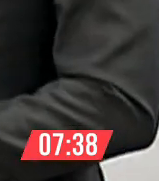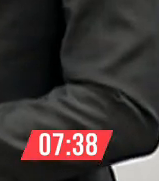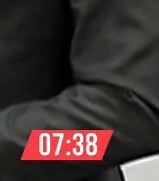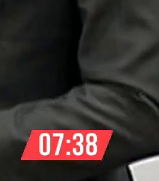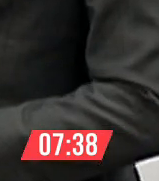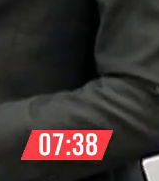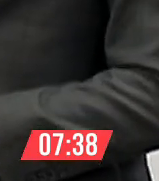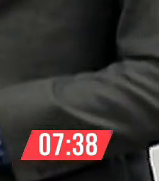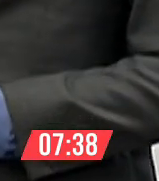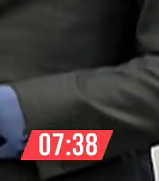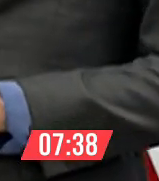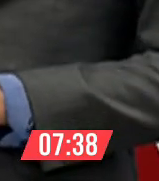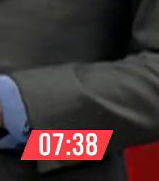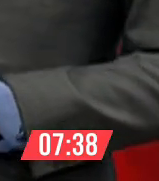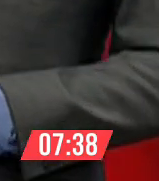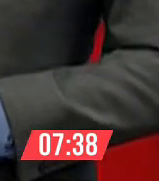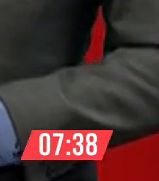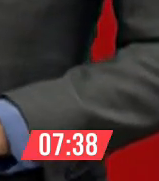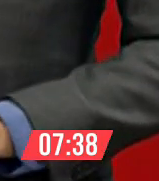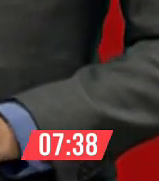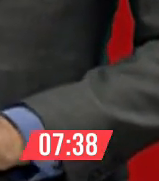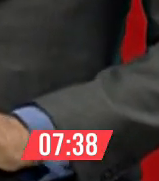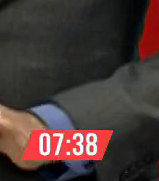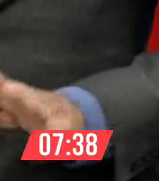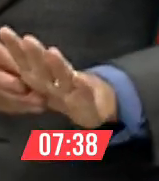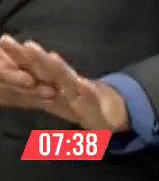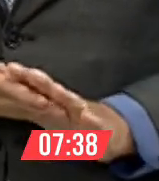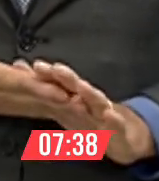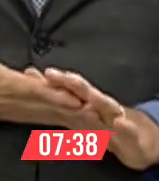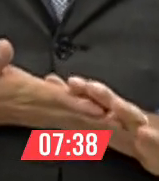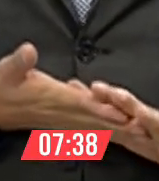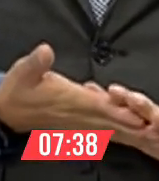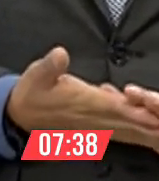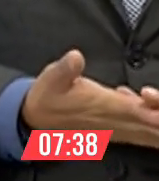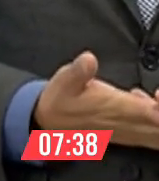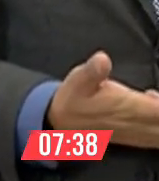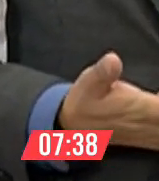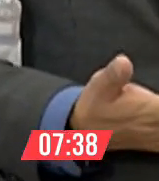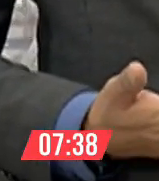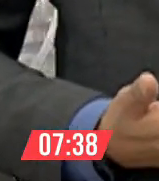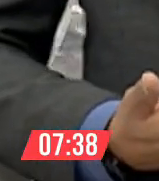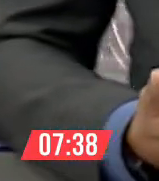la máquina que nos dirá si sale bolita reventada esta noche.